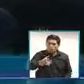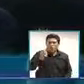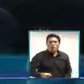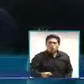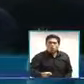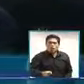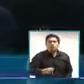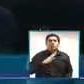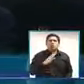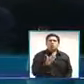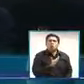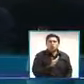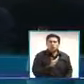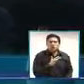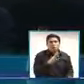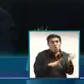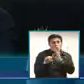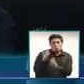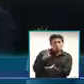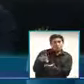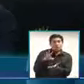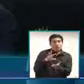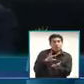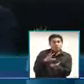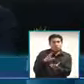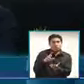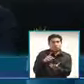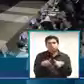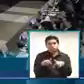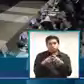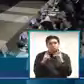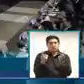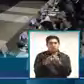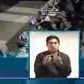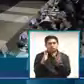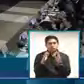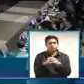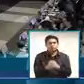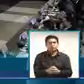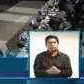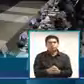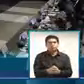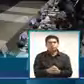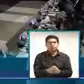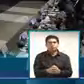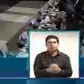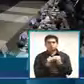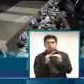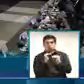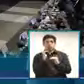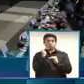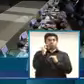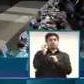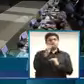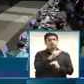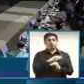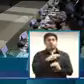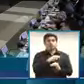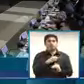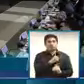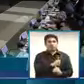como congreso o de abolirla cosa que tampoco han propuesto me llama la atención la superioridad moral con la que